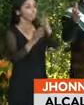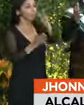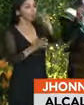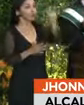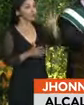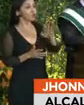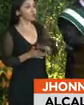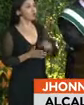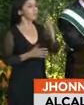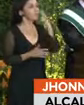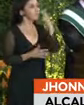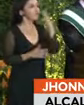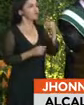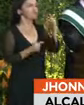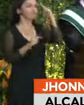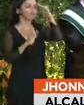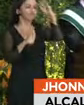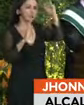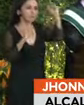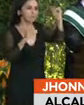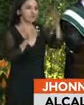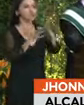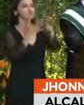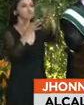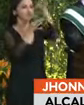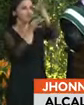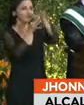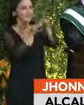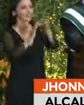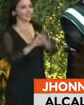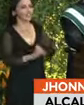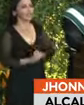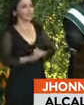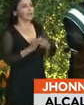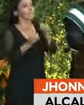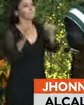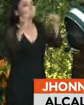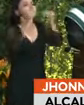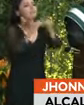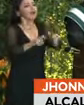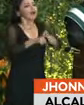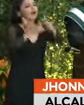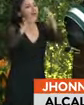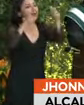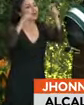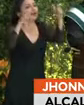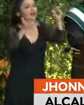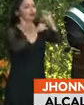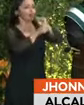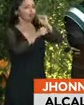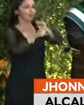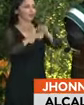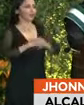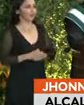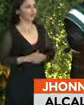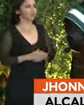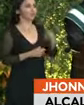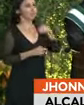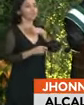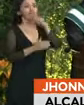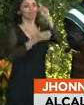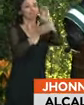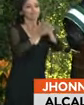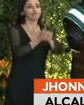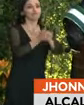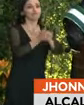2024, veámoslo con esperanza, con mucha fe, porque vienen más mega obras. Estamos